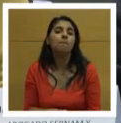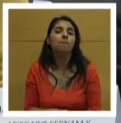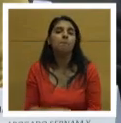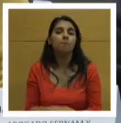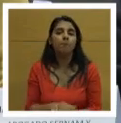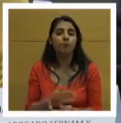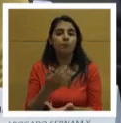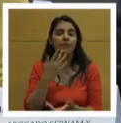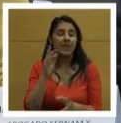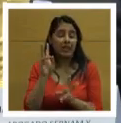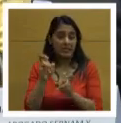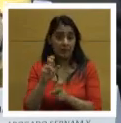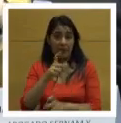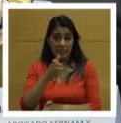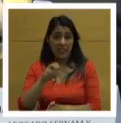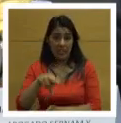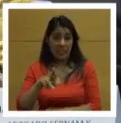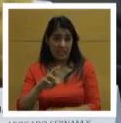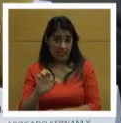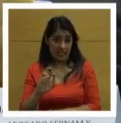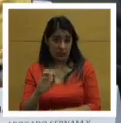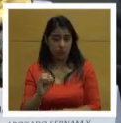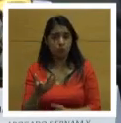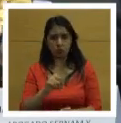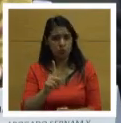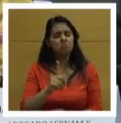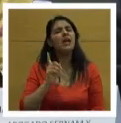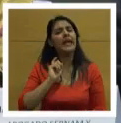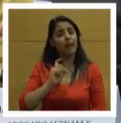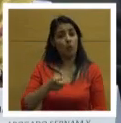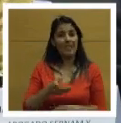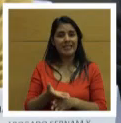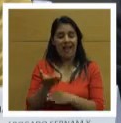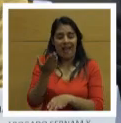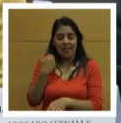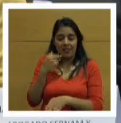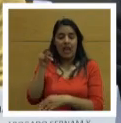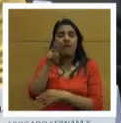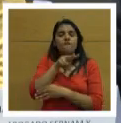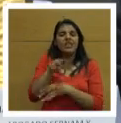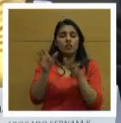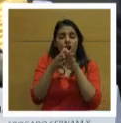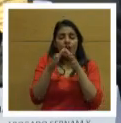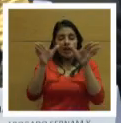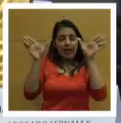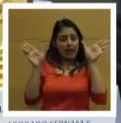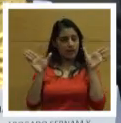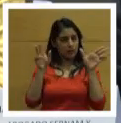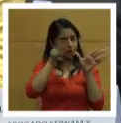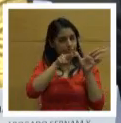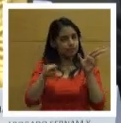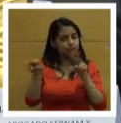dentro de lo que es la perspectiva de género, sino que el juez tiene que tener ya esa visión macro, ese análisis, ¿no es